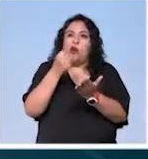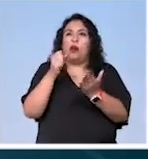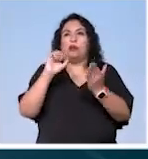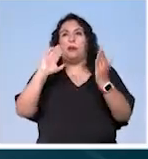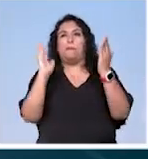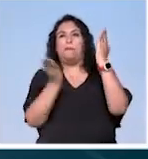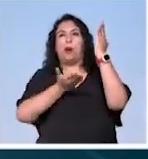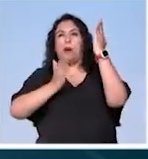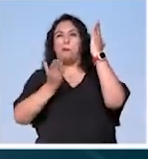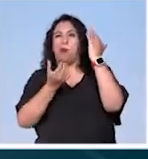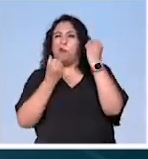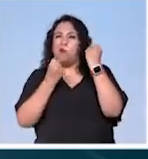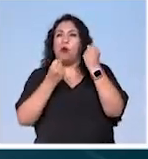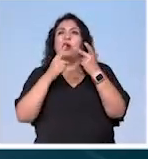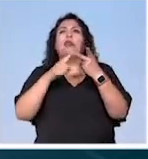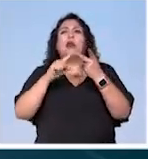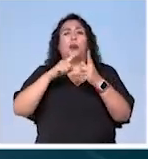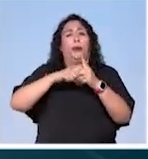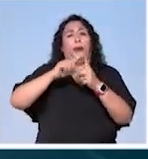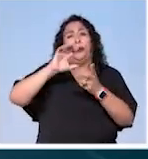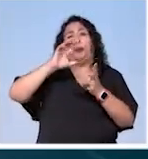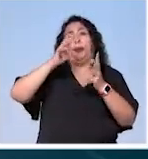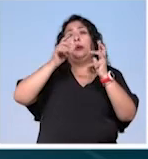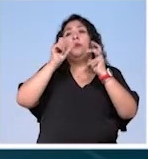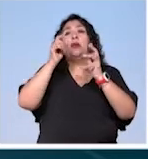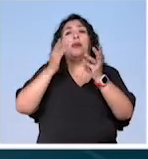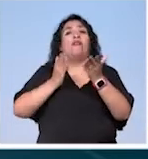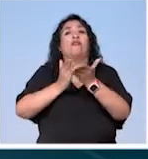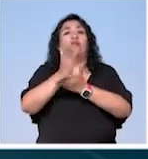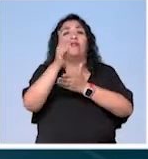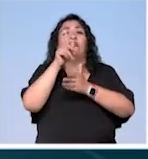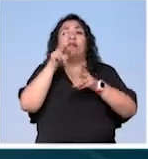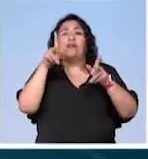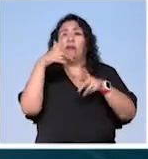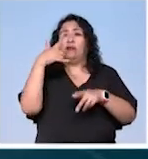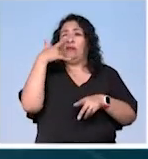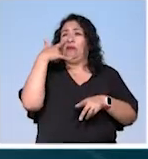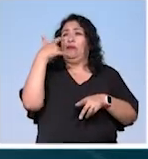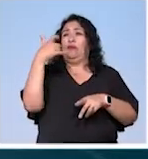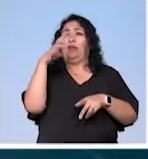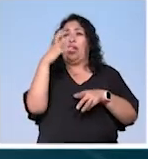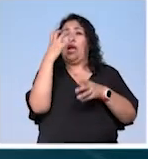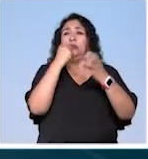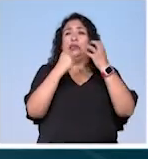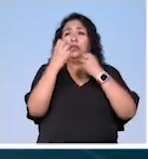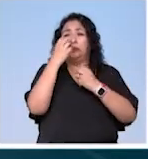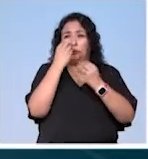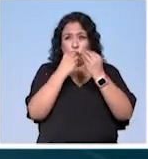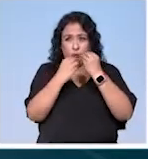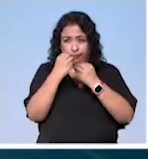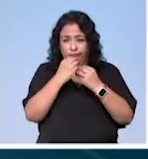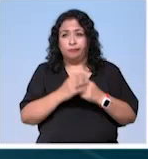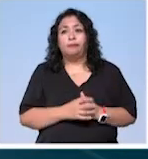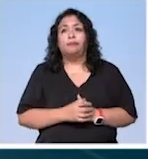tala inmoderada, al cambio climático y a la invasión de aves exóticas que se alimentan de ellas.